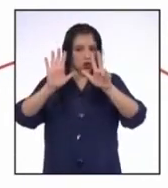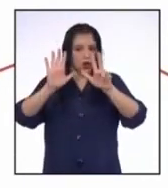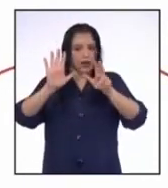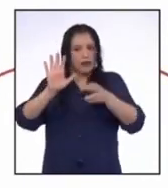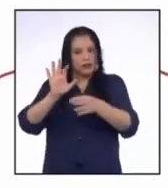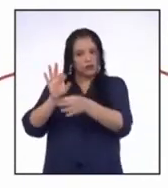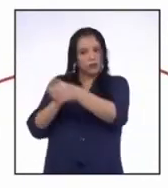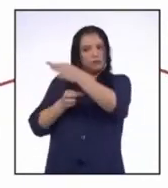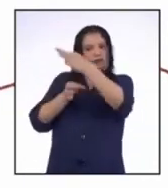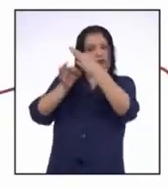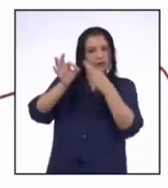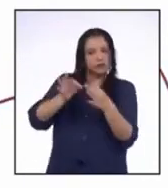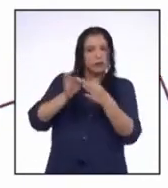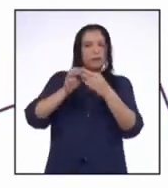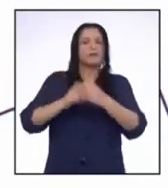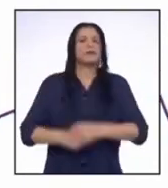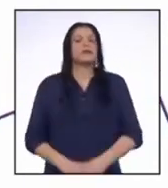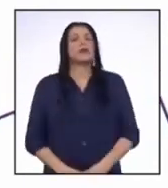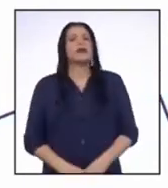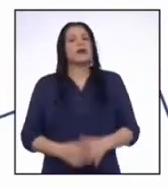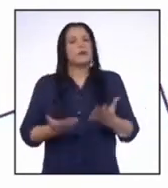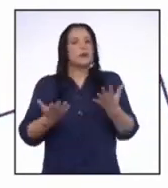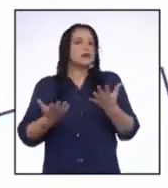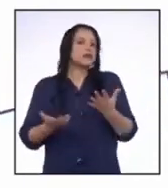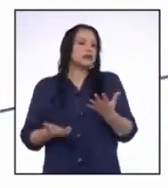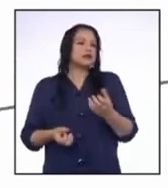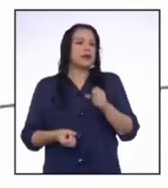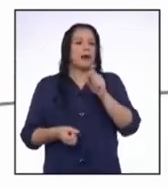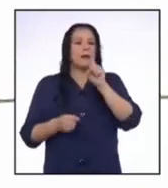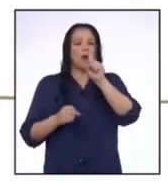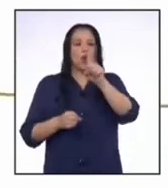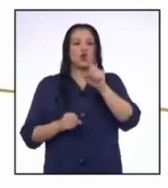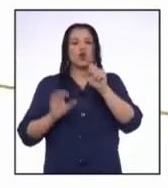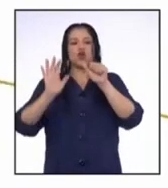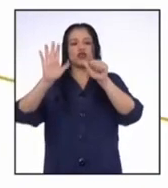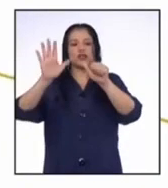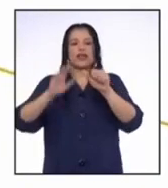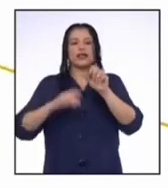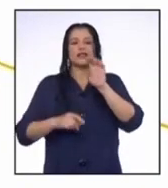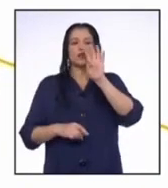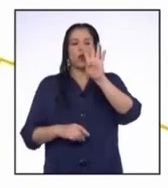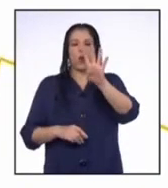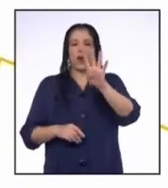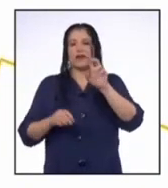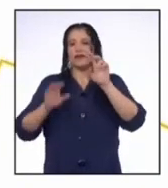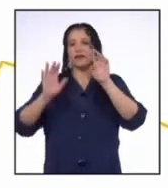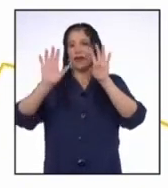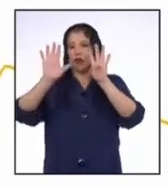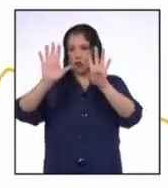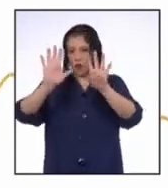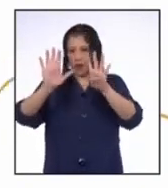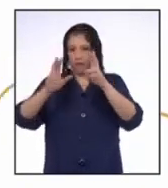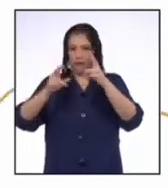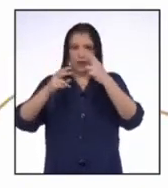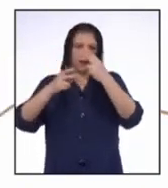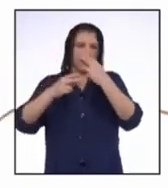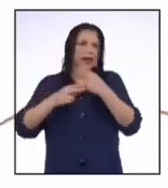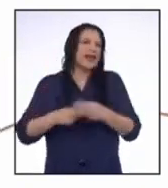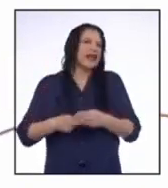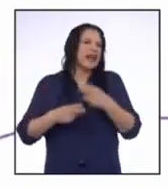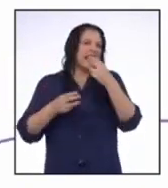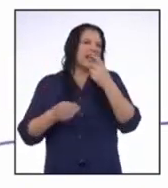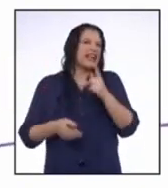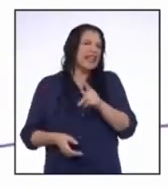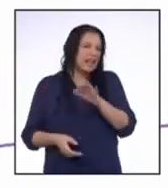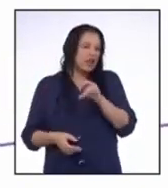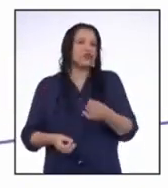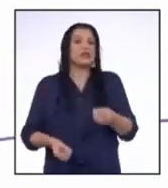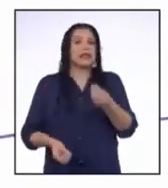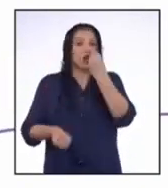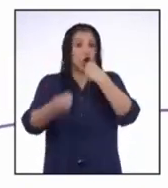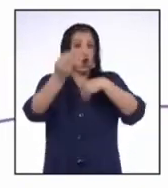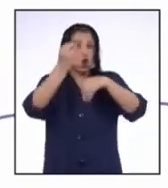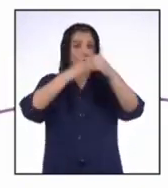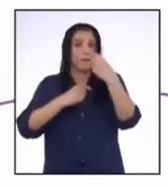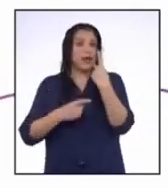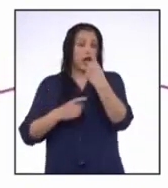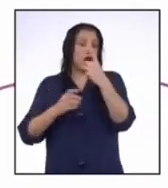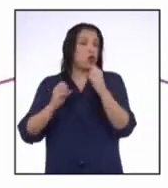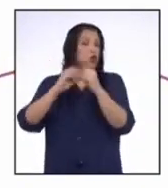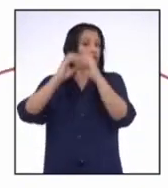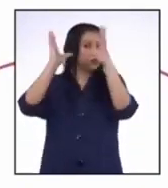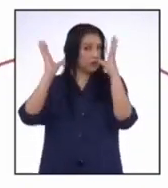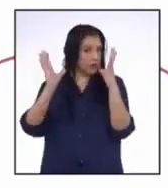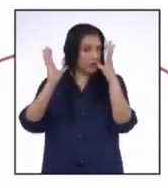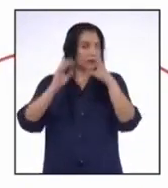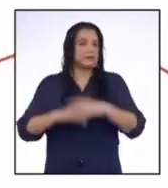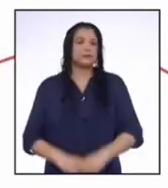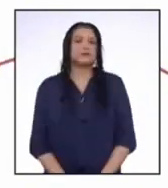que, redondeando a unidades, pues resulta que son 1649 kilocalorías diarias que Ethel necesita